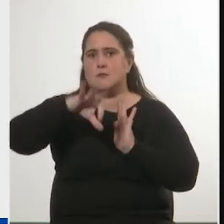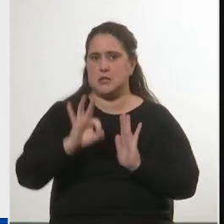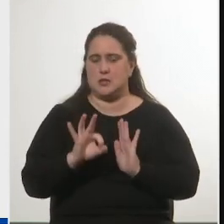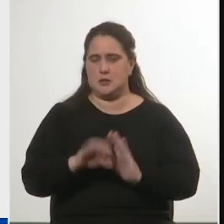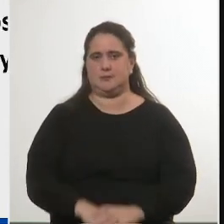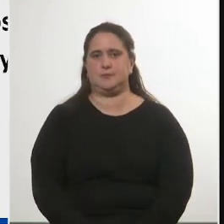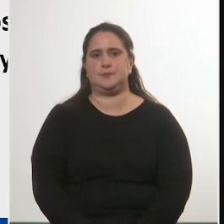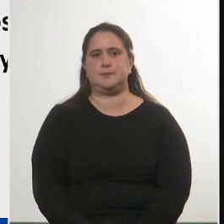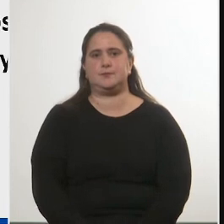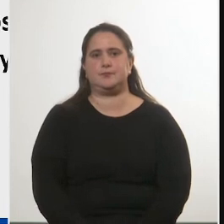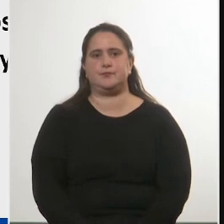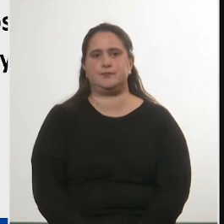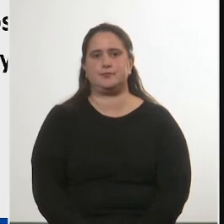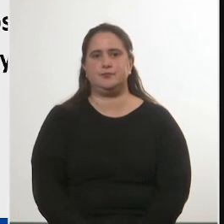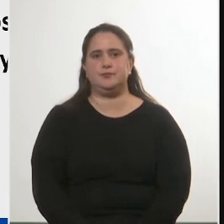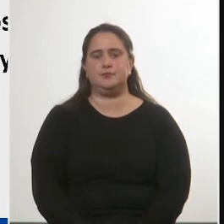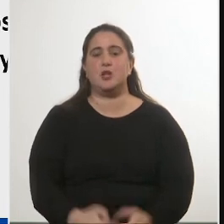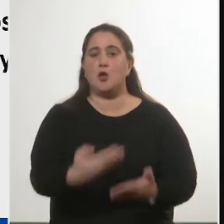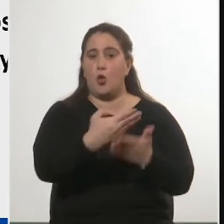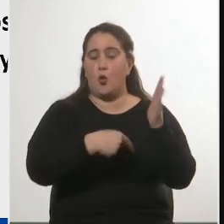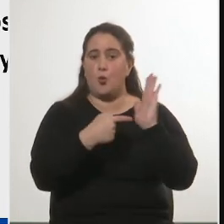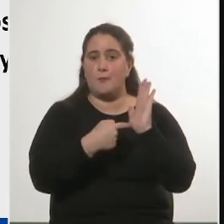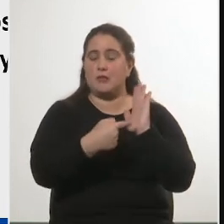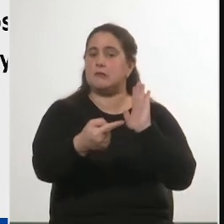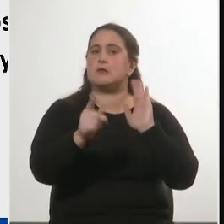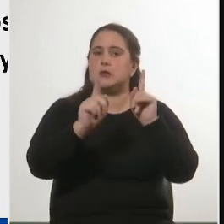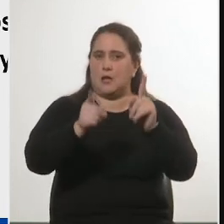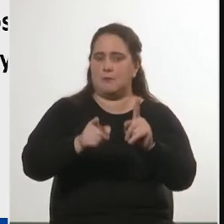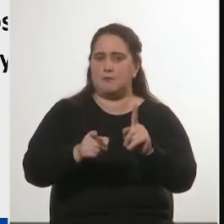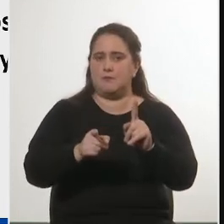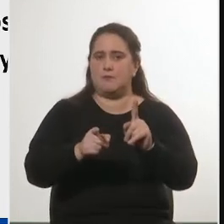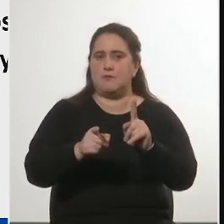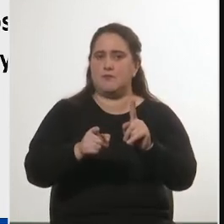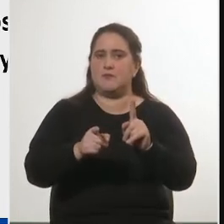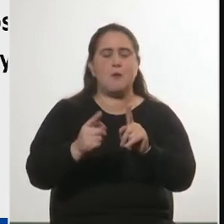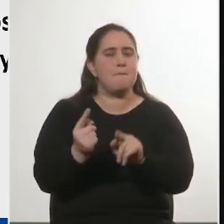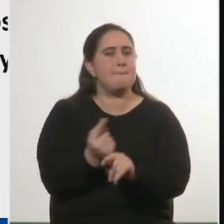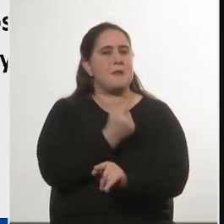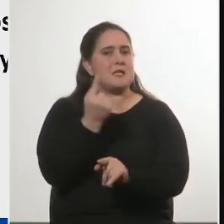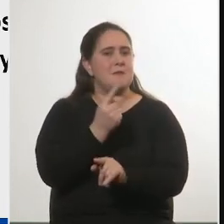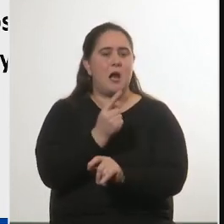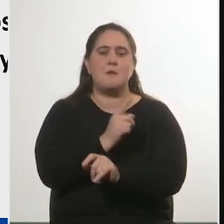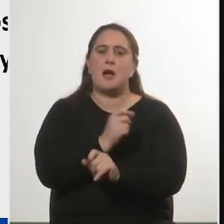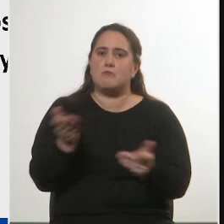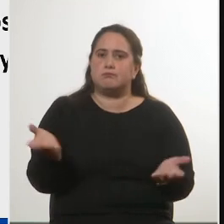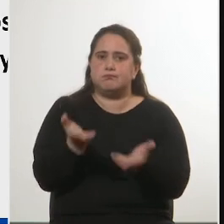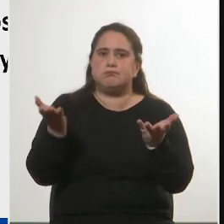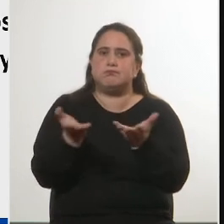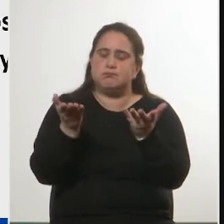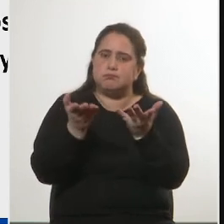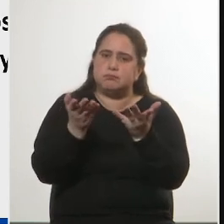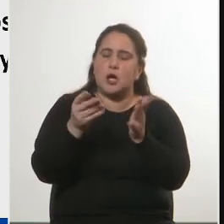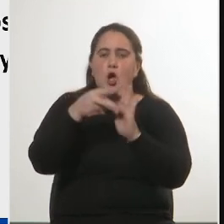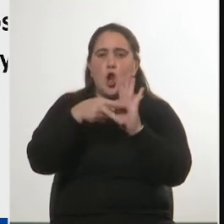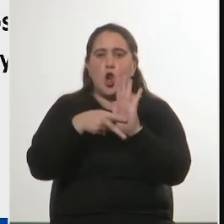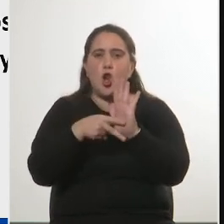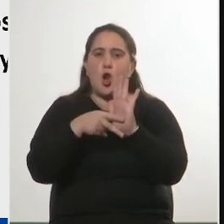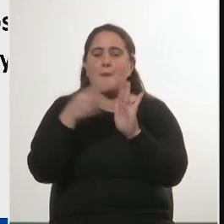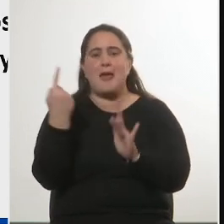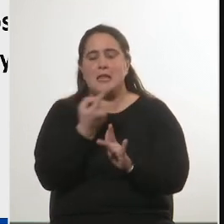OMS. El documento expresa también que el motivo principal para no promover la adopción de